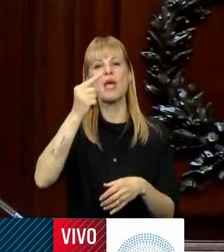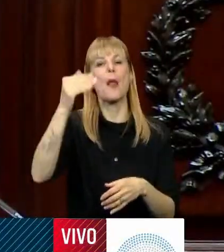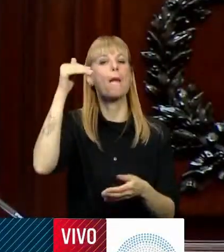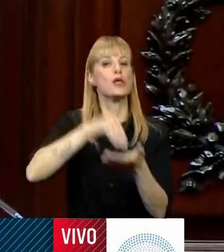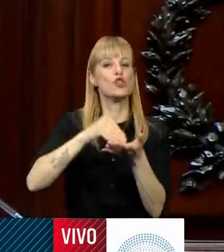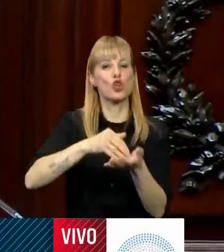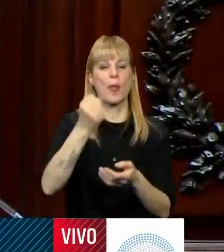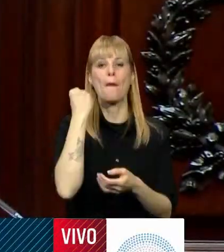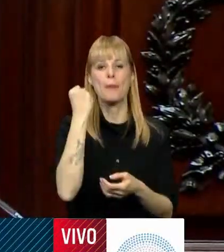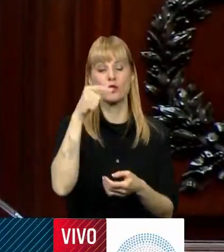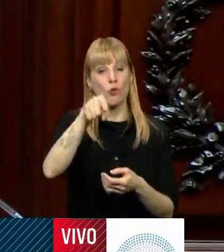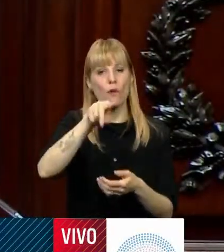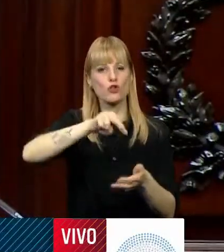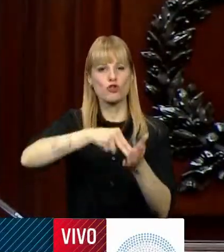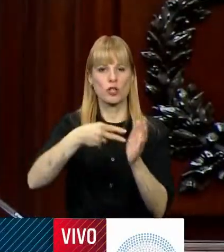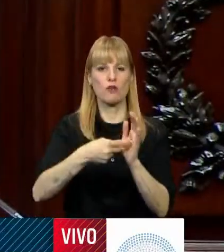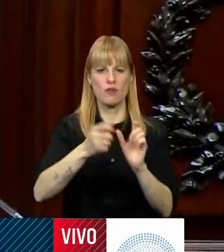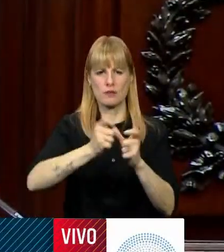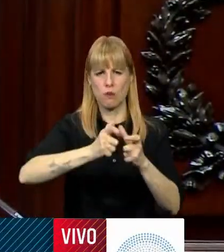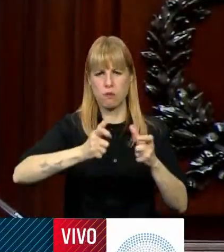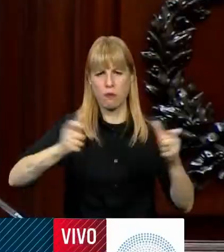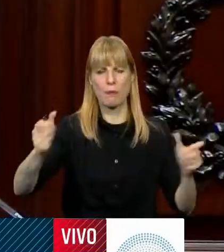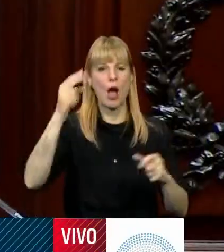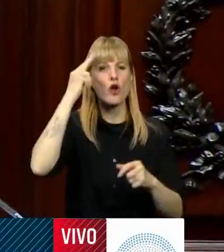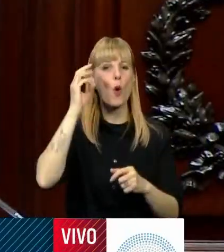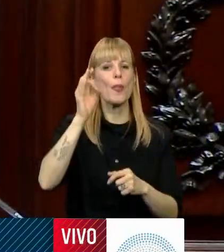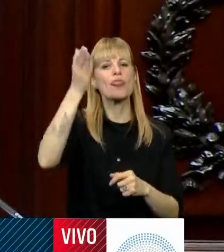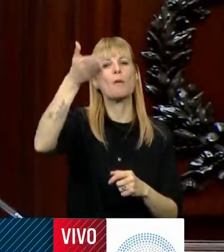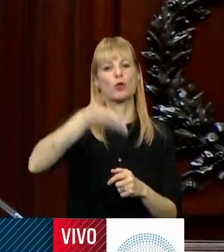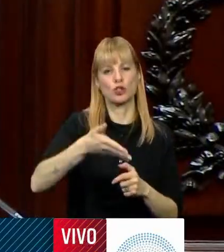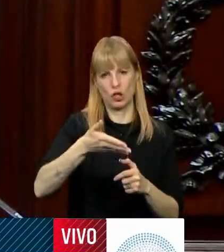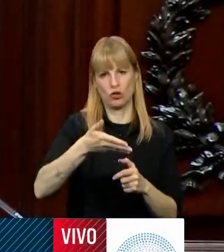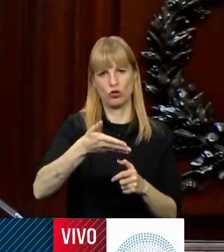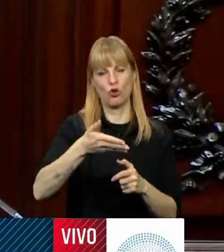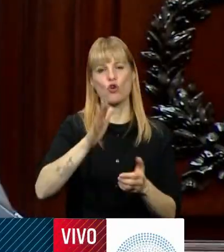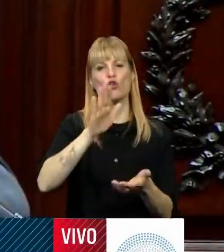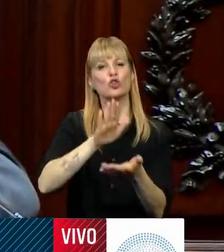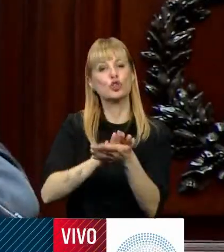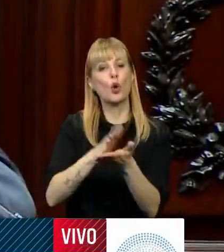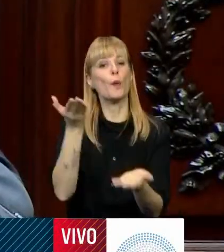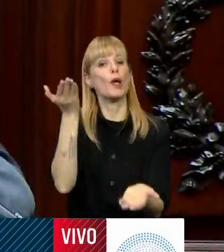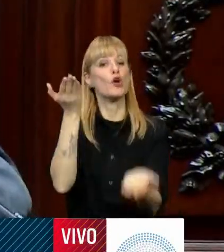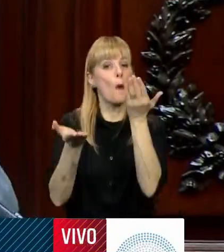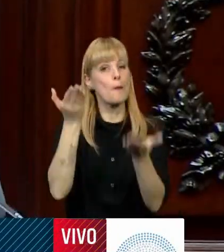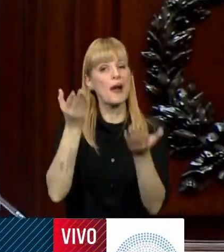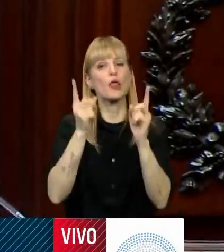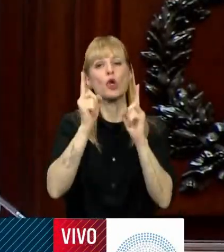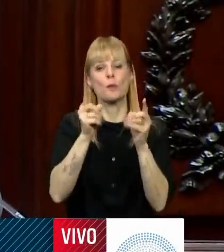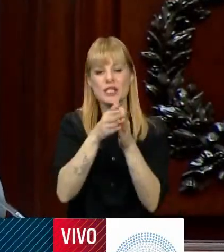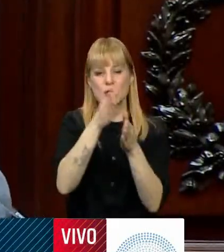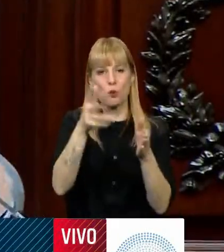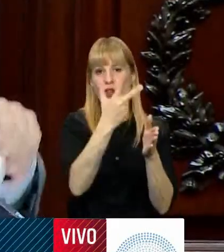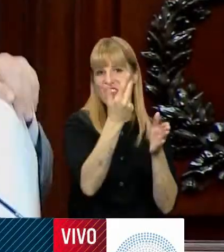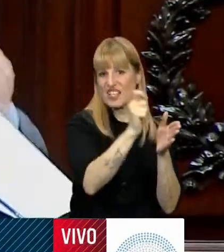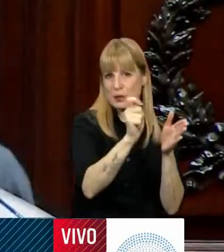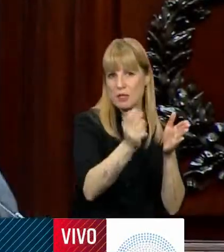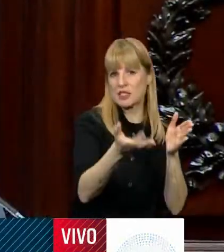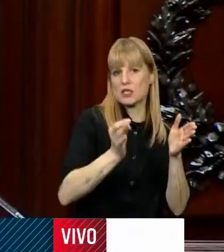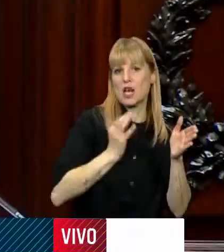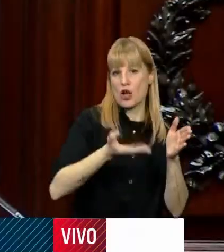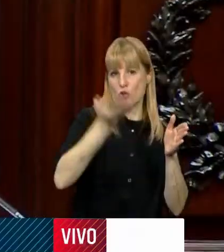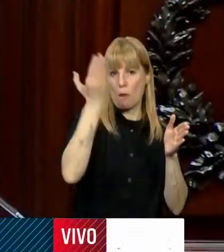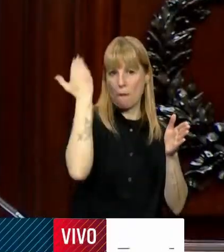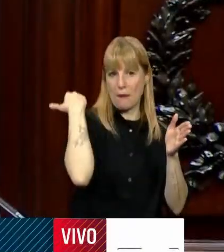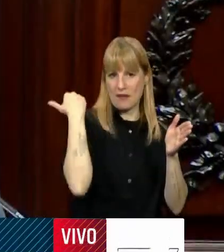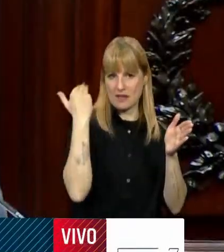que significa un incremento del 90% en relación con el mismo trimestre del año